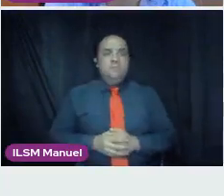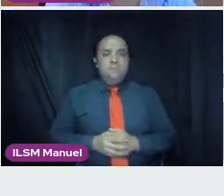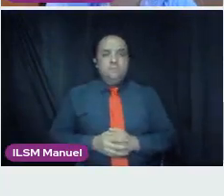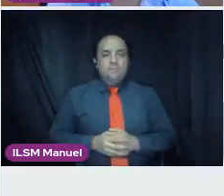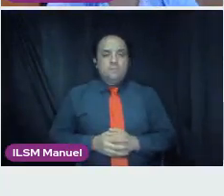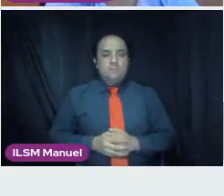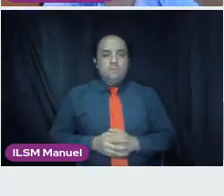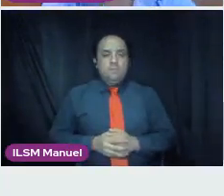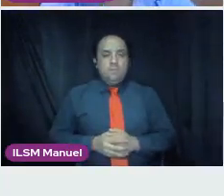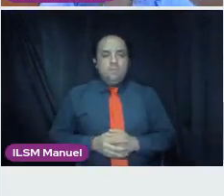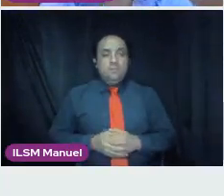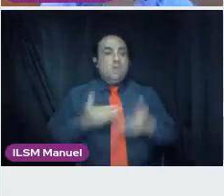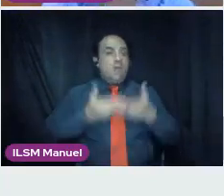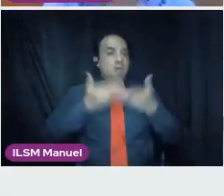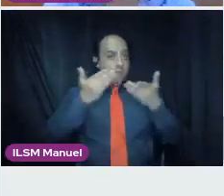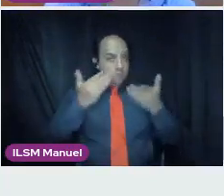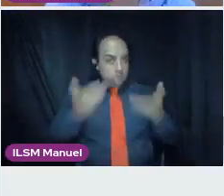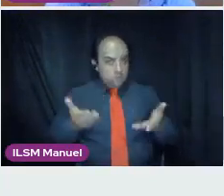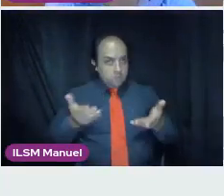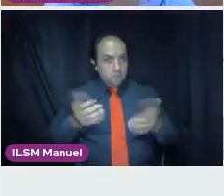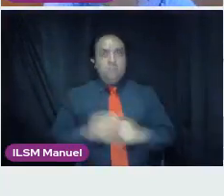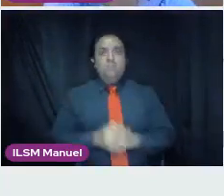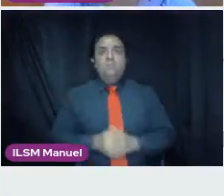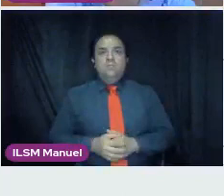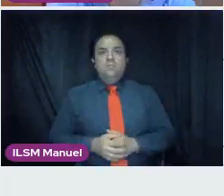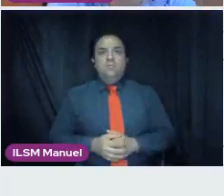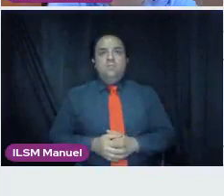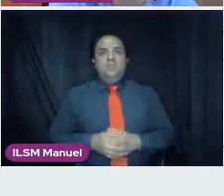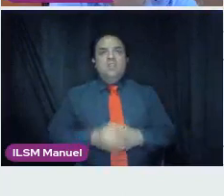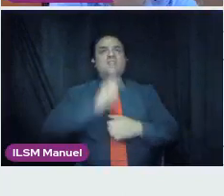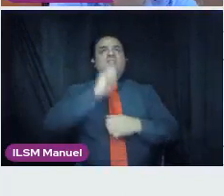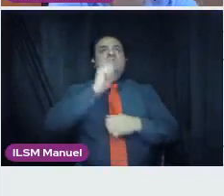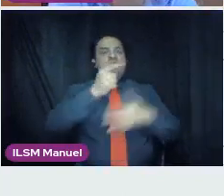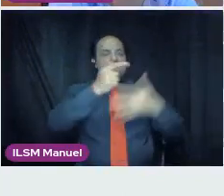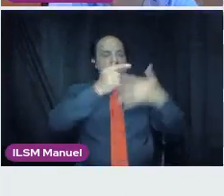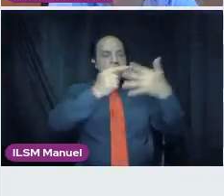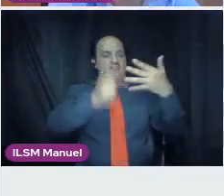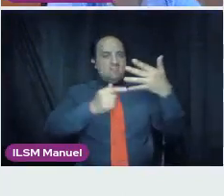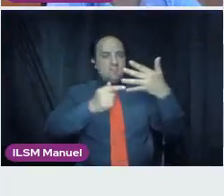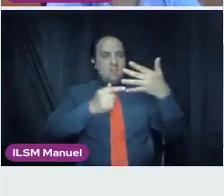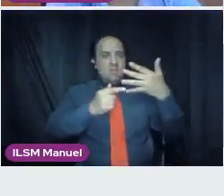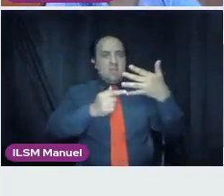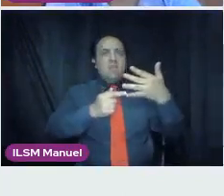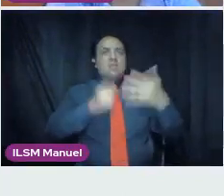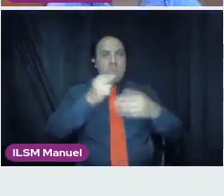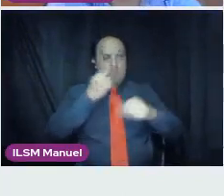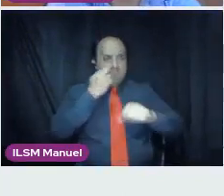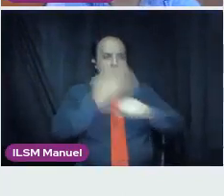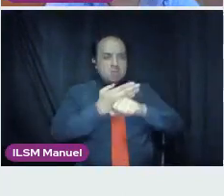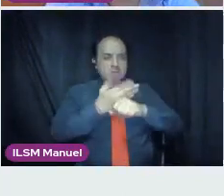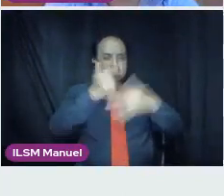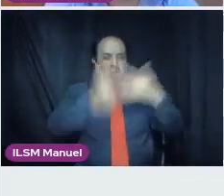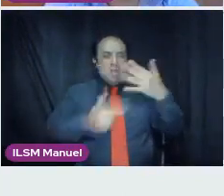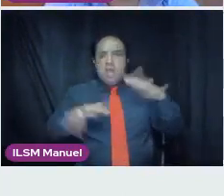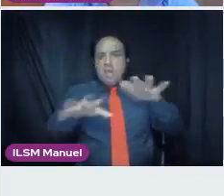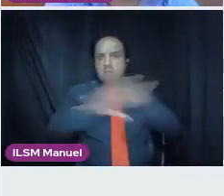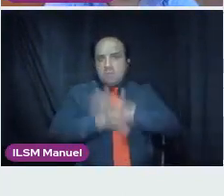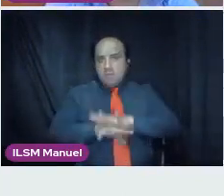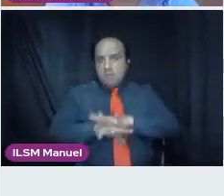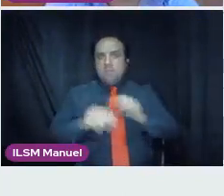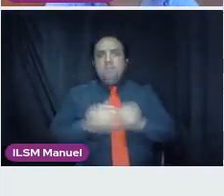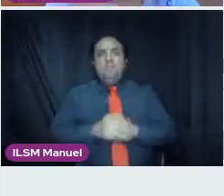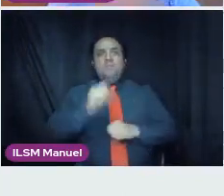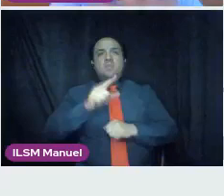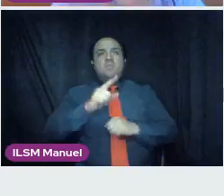En un contexto actual, ¿no?, se sabe que las familias y los roles tradicionales han cambiado, y con ello su interacción y participación dentro